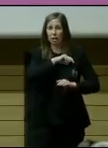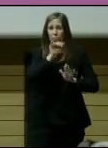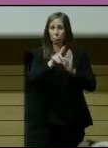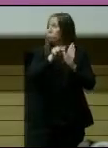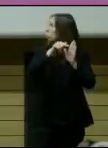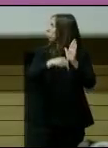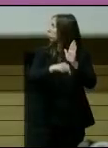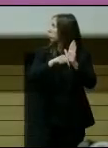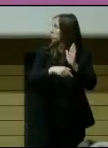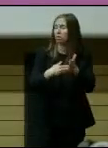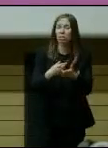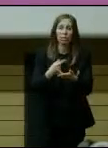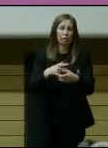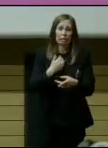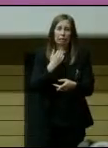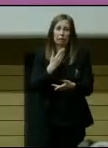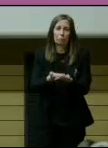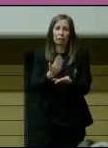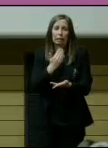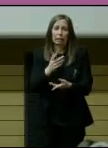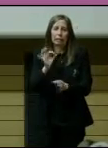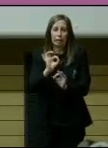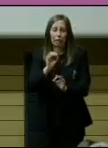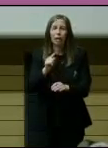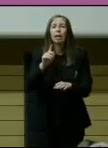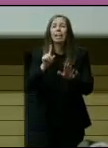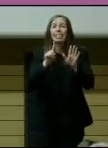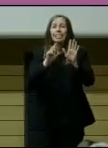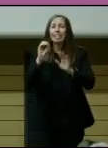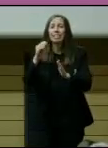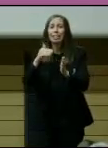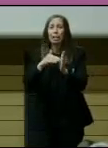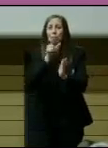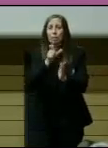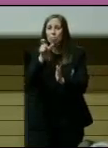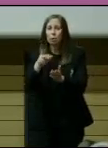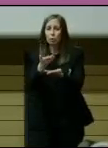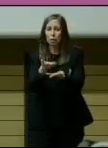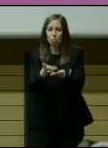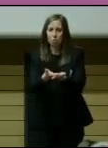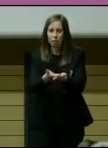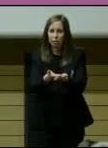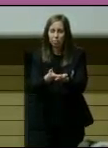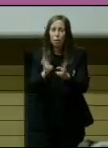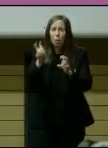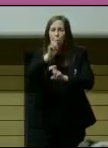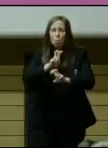marginal. De la demanda, 4 aspectos. Nos quedan 60.000 personas, no saben abastecerse en la red